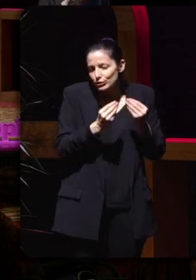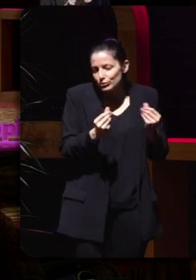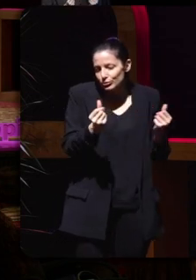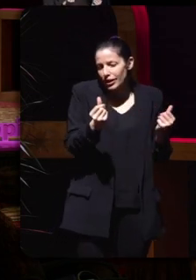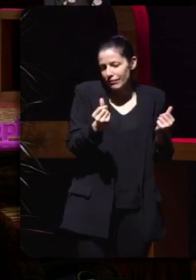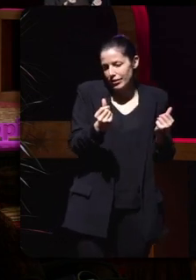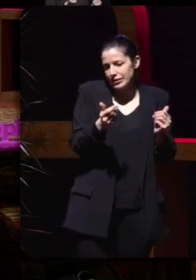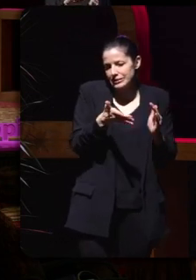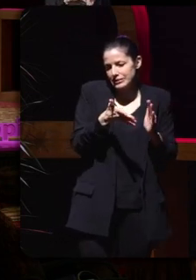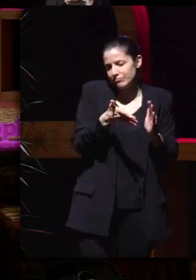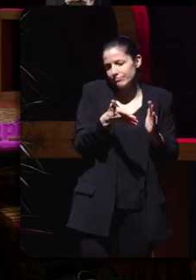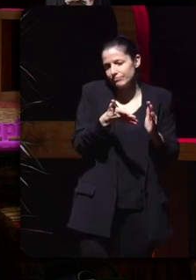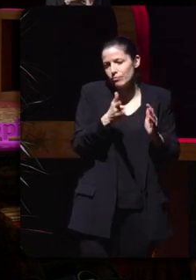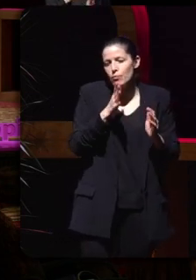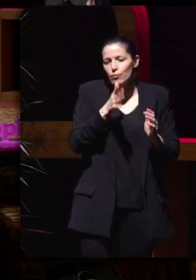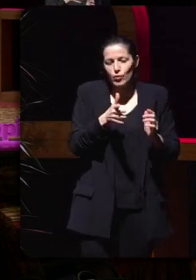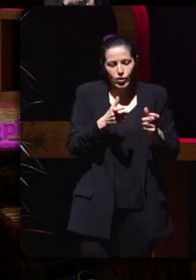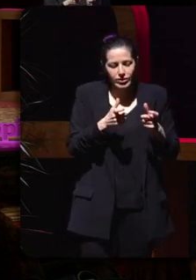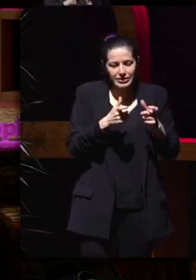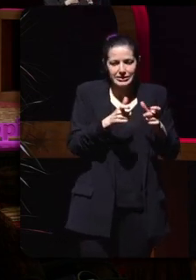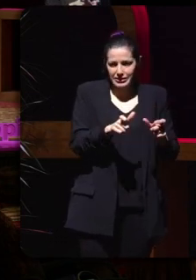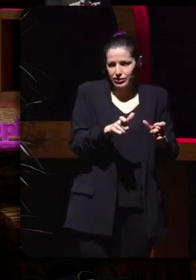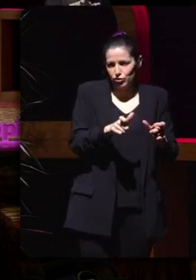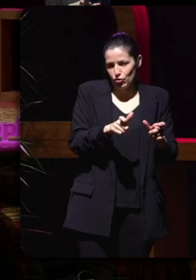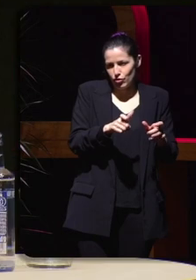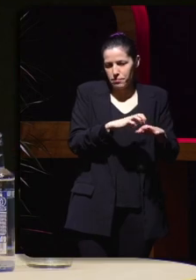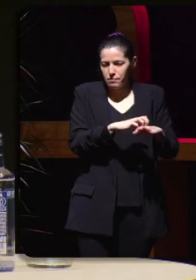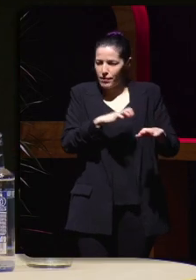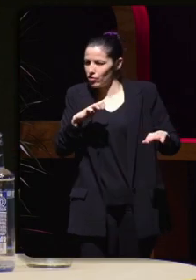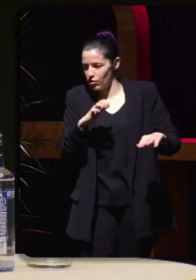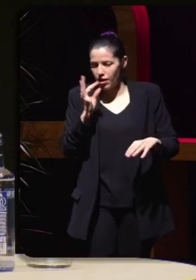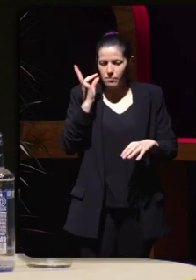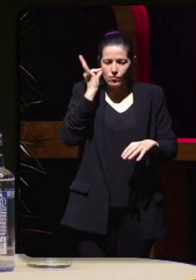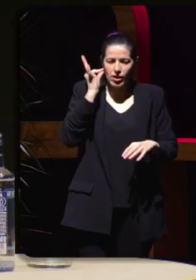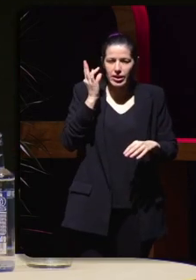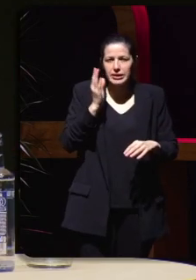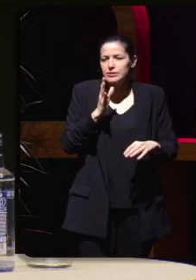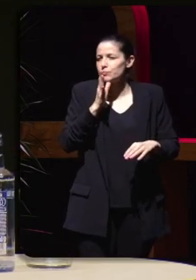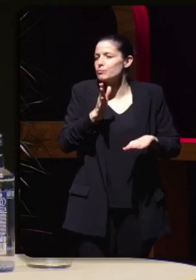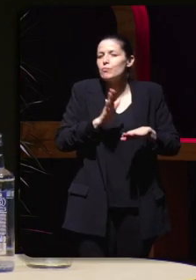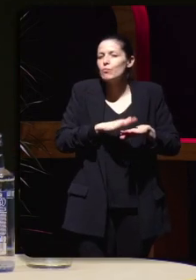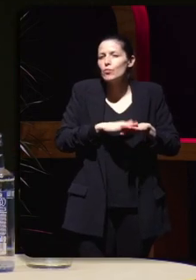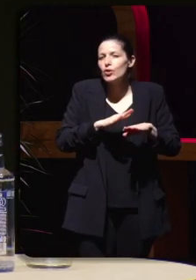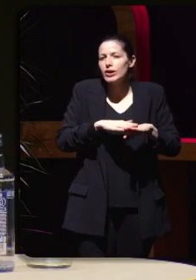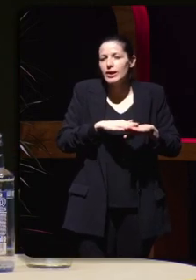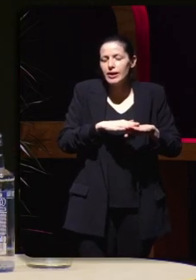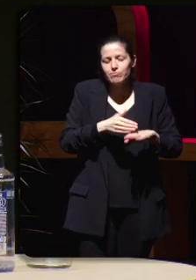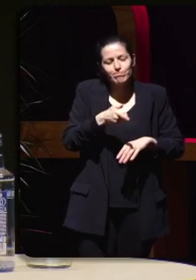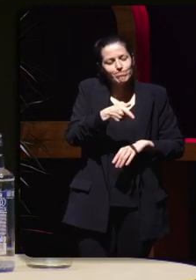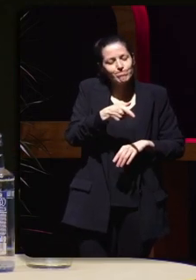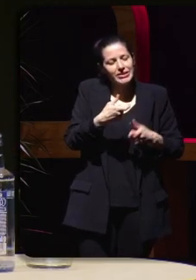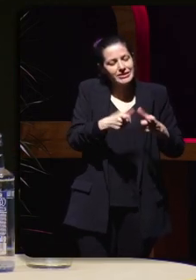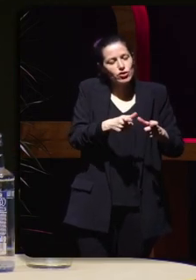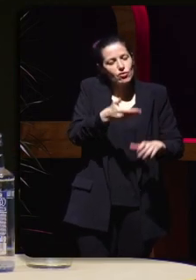encontrar mujeres porque o si es mucho más común encontrar mayoría de mujeres porque no se consideran tan relevantes